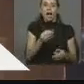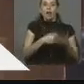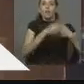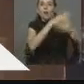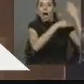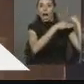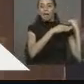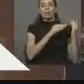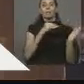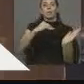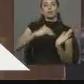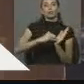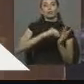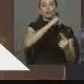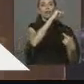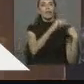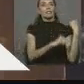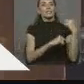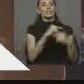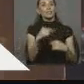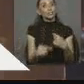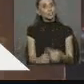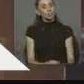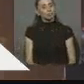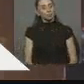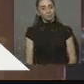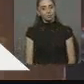el registro de la historia.